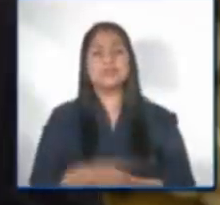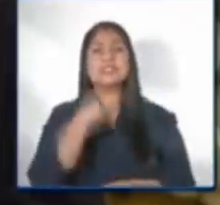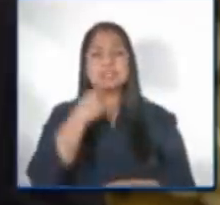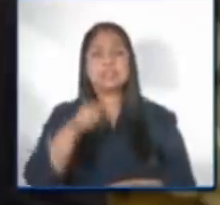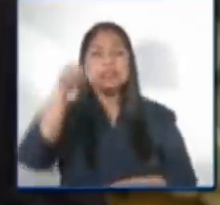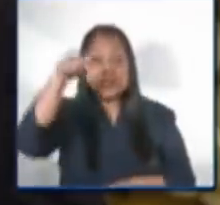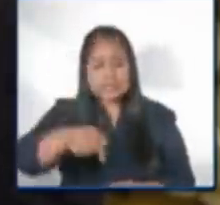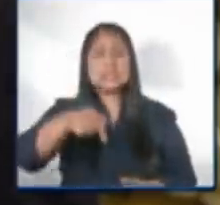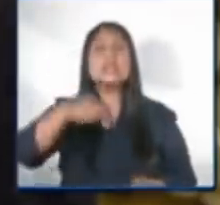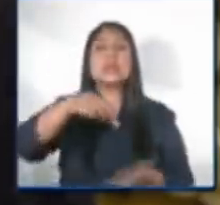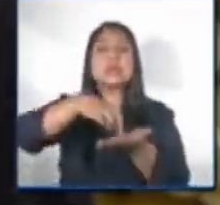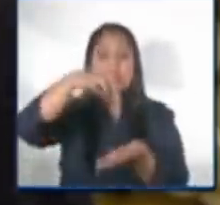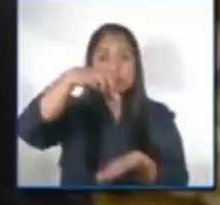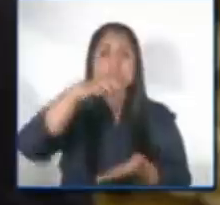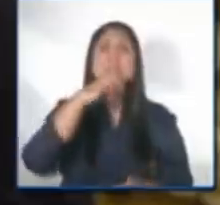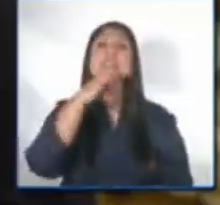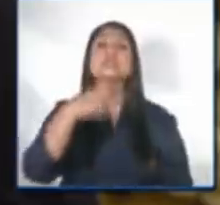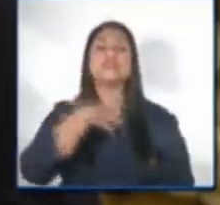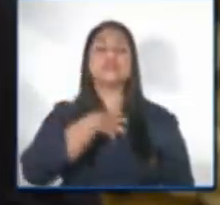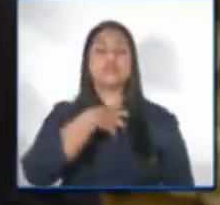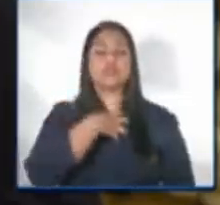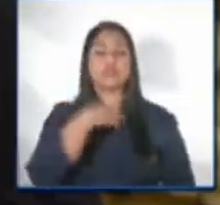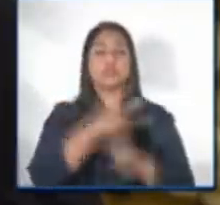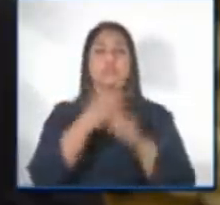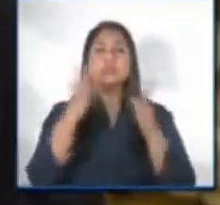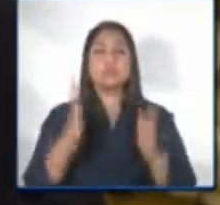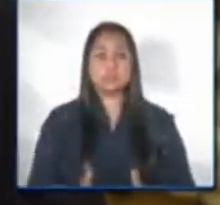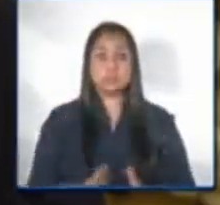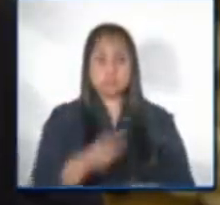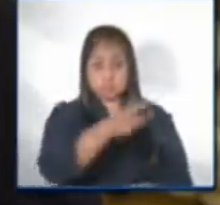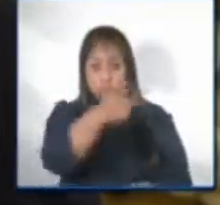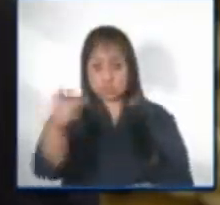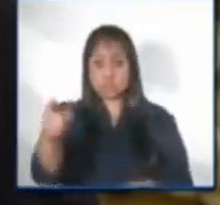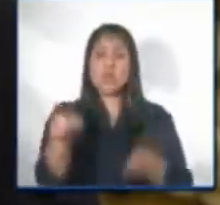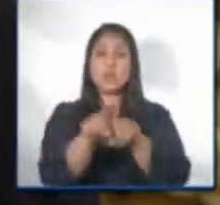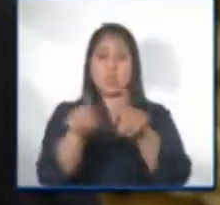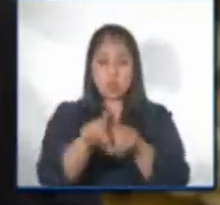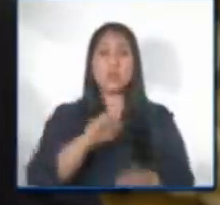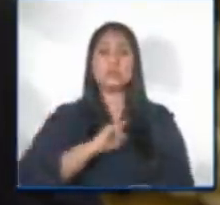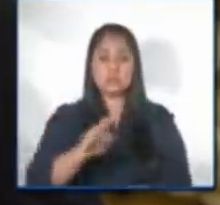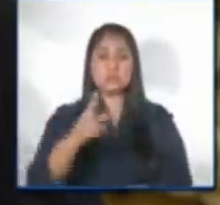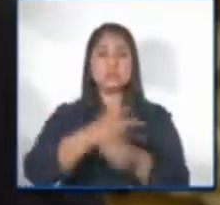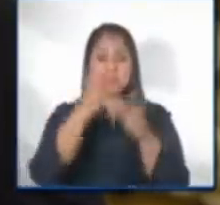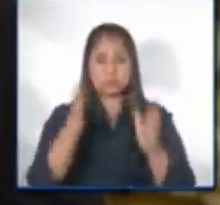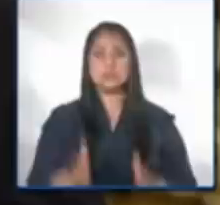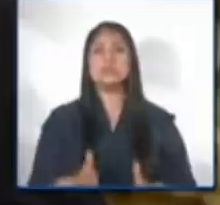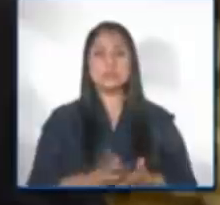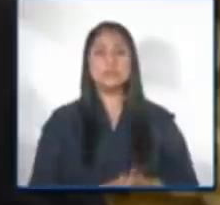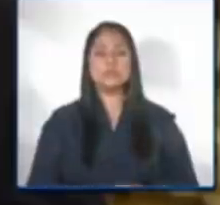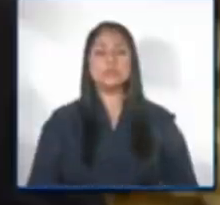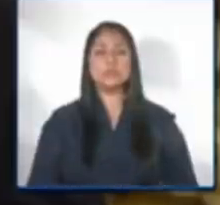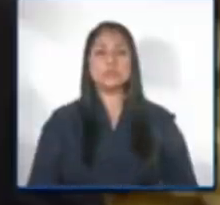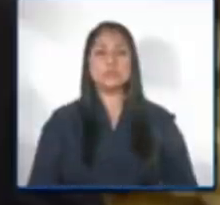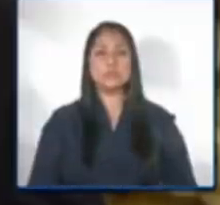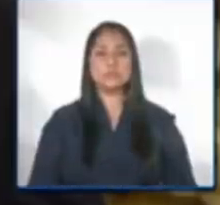este país es de los guatemaltecos y ustedes como yo somos guatemaltecos.